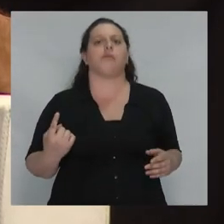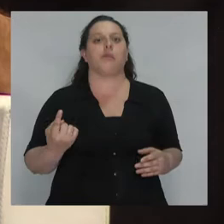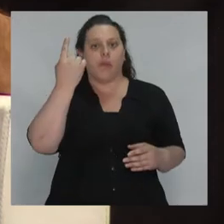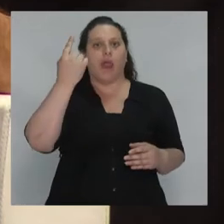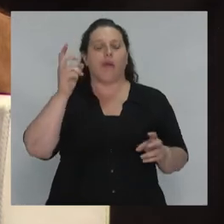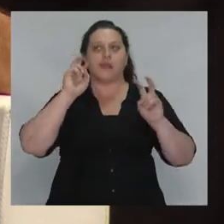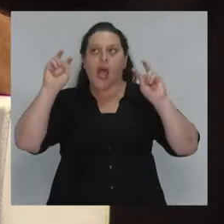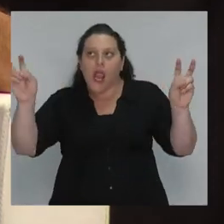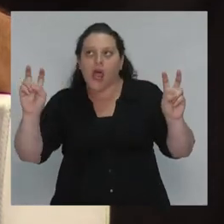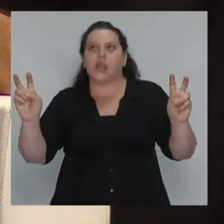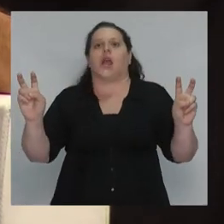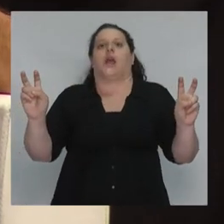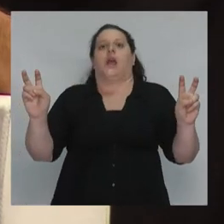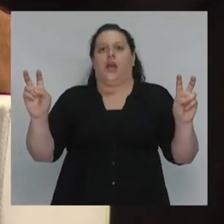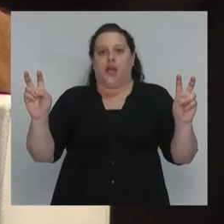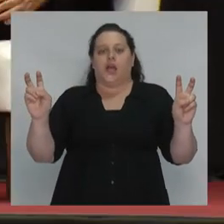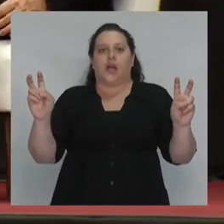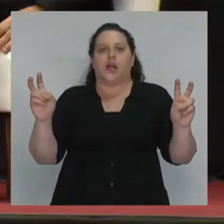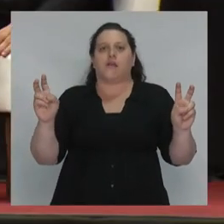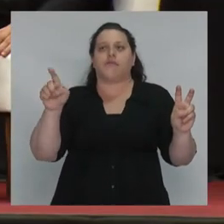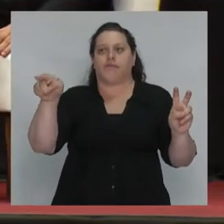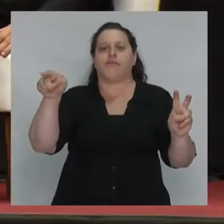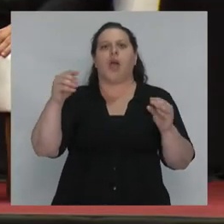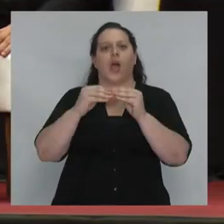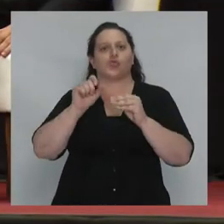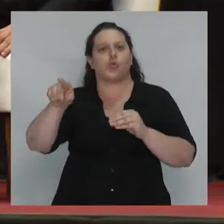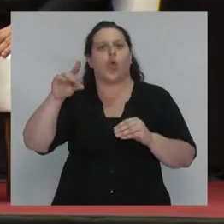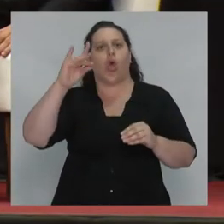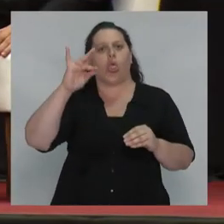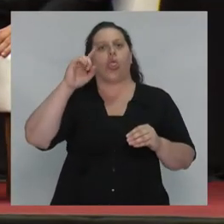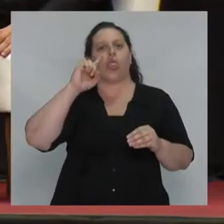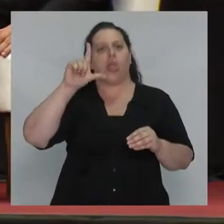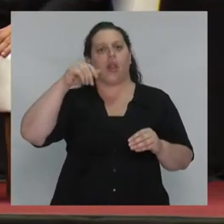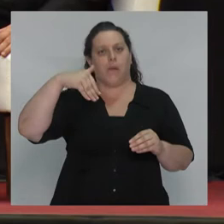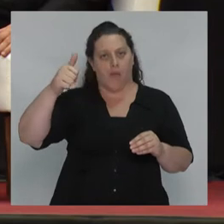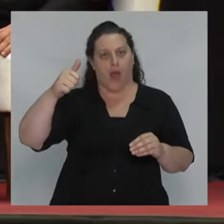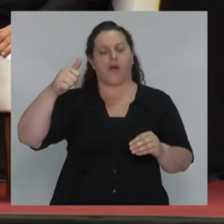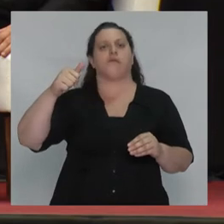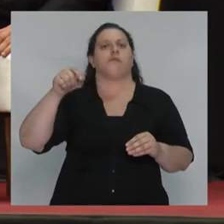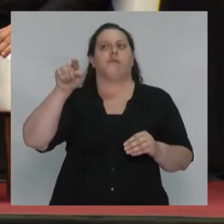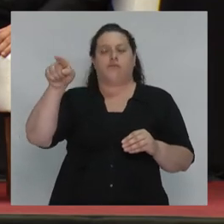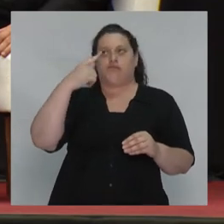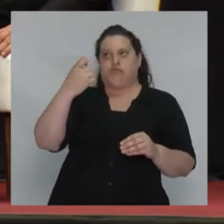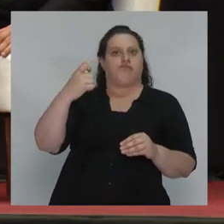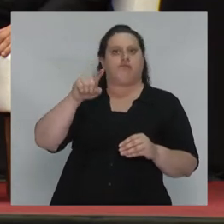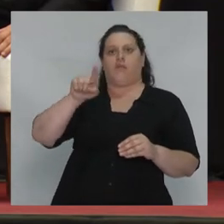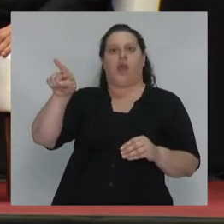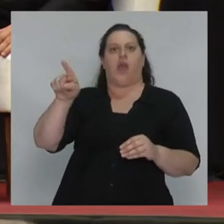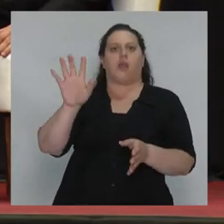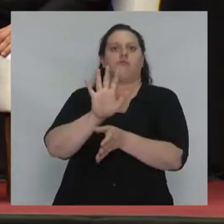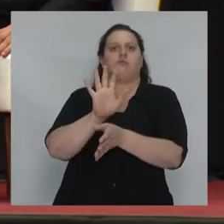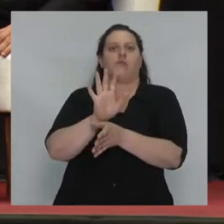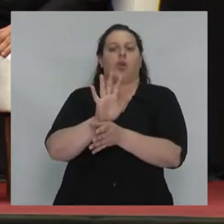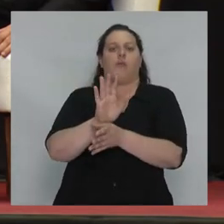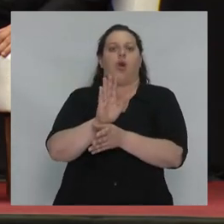alerta fue lo que hicieron con Dilma Rousseff. A Dilma Rousseff le dieron un golpe de